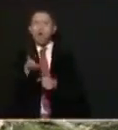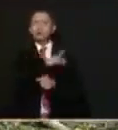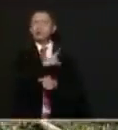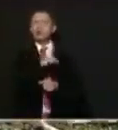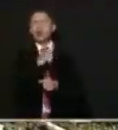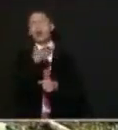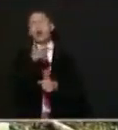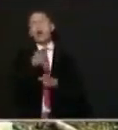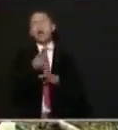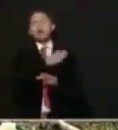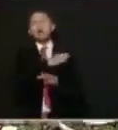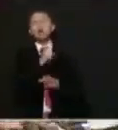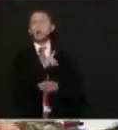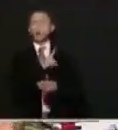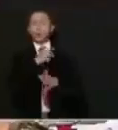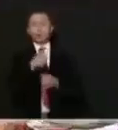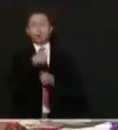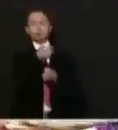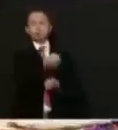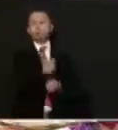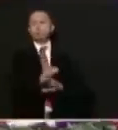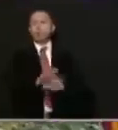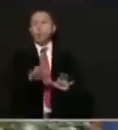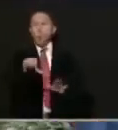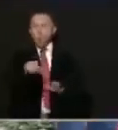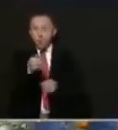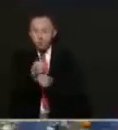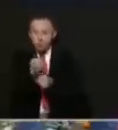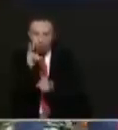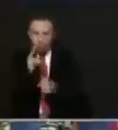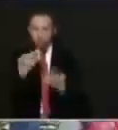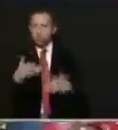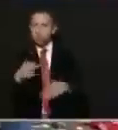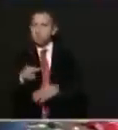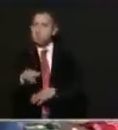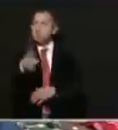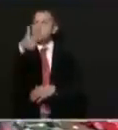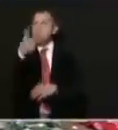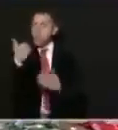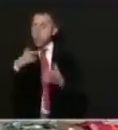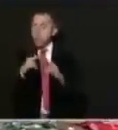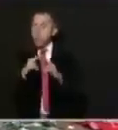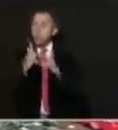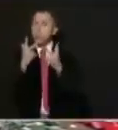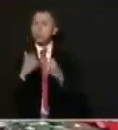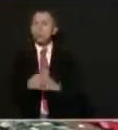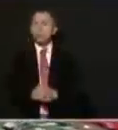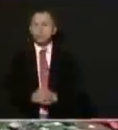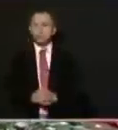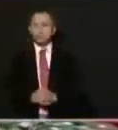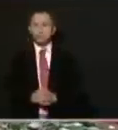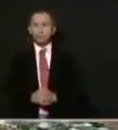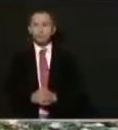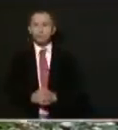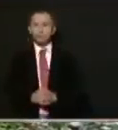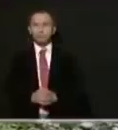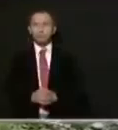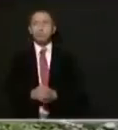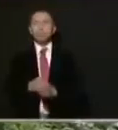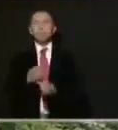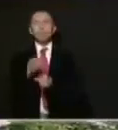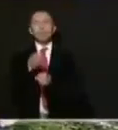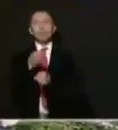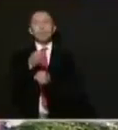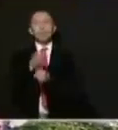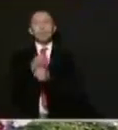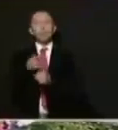ya. Esto es histórico. Ahí va el foro, el presidente. Vamos a realizar una